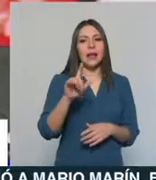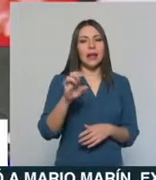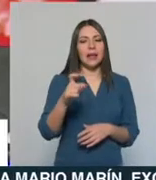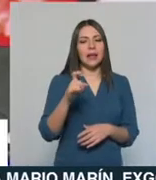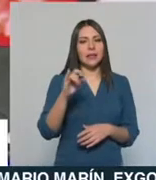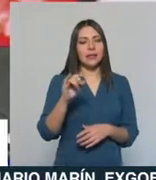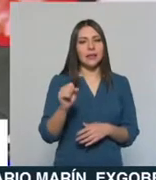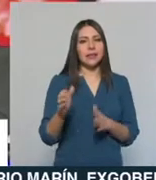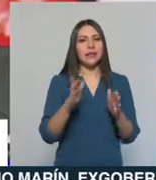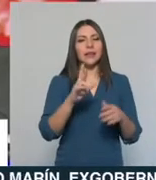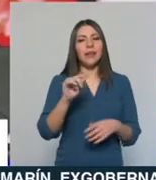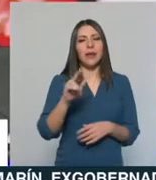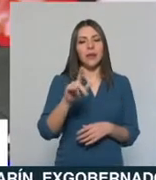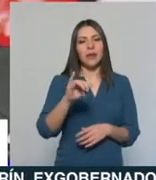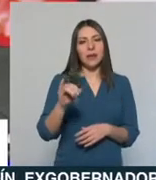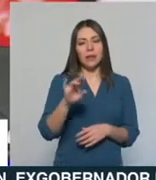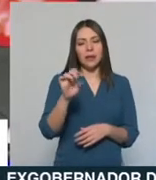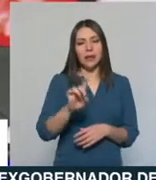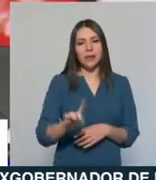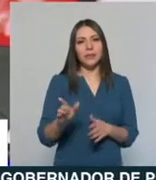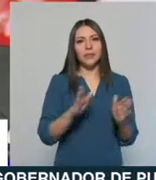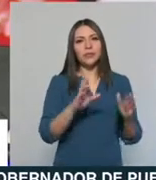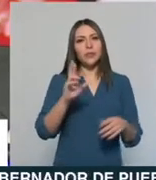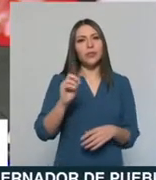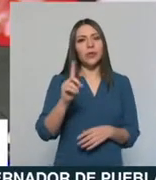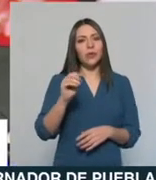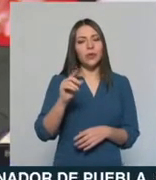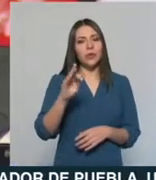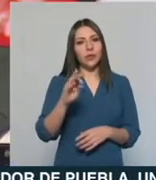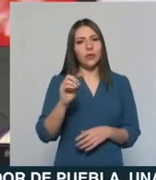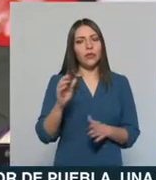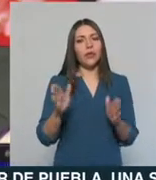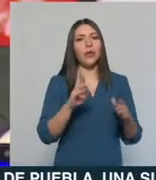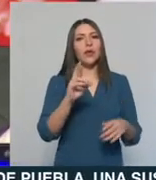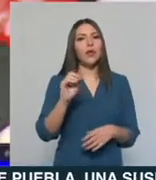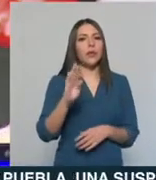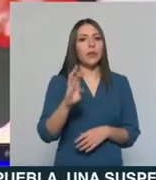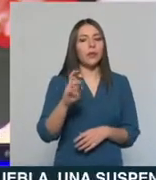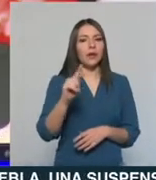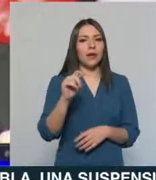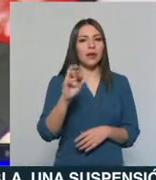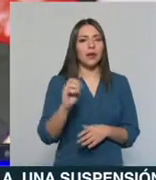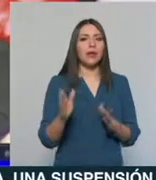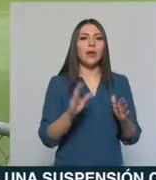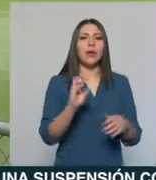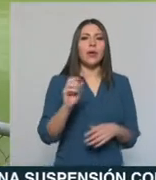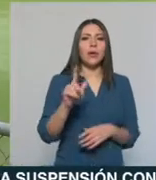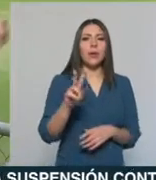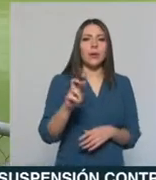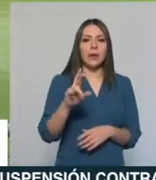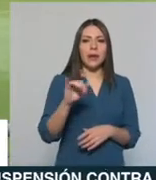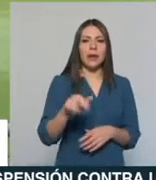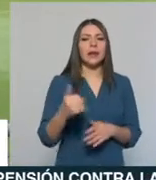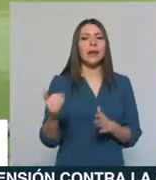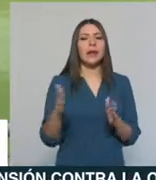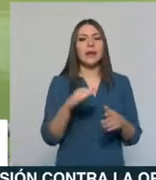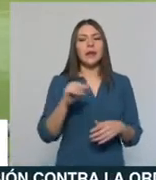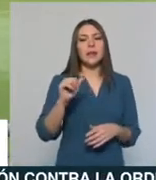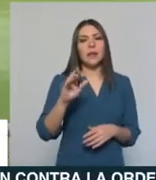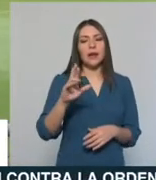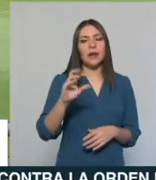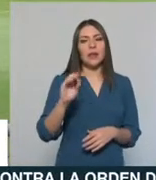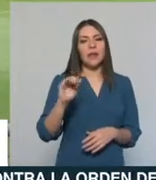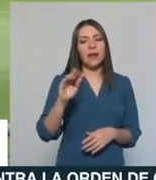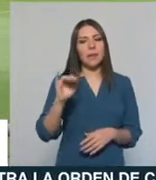Raúl Jiménez, Rodolfo Pizarro, Roberto Alvarado, Orbenil Pineda y Marco Fabián. Esta es la prelista de la